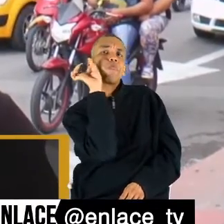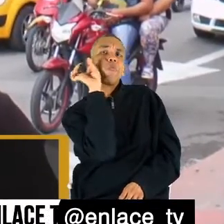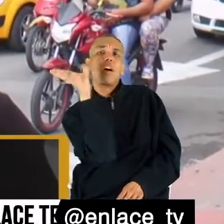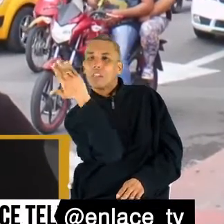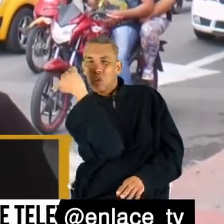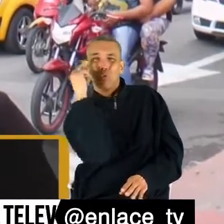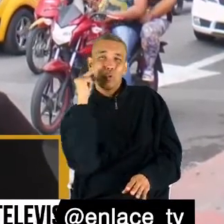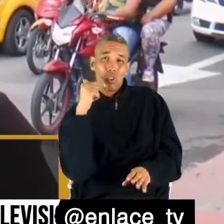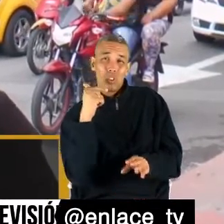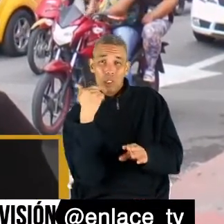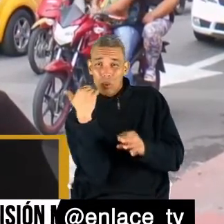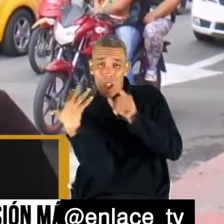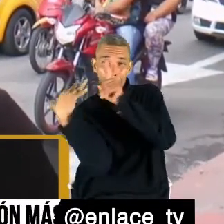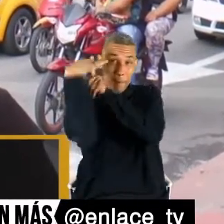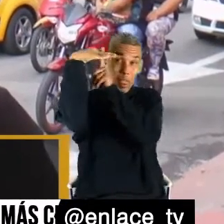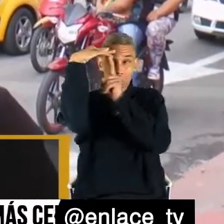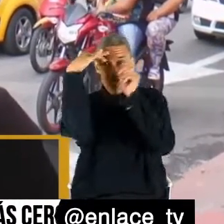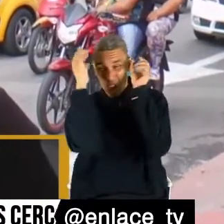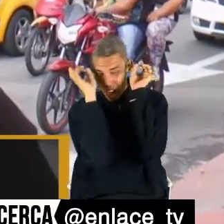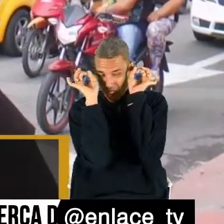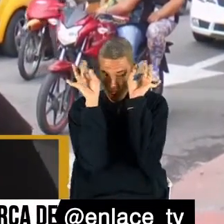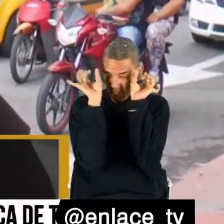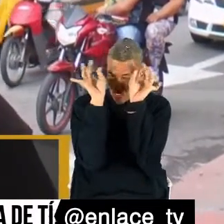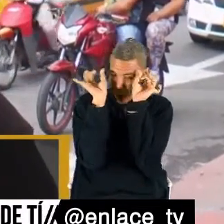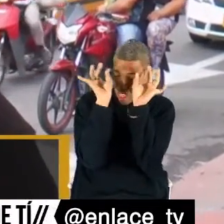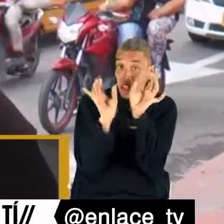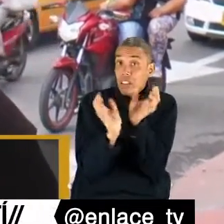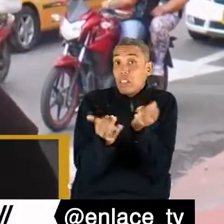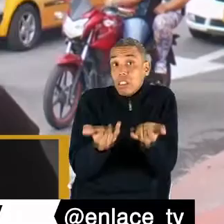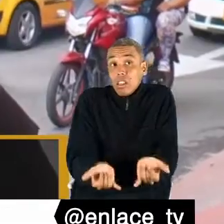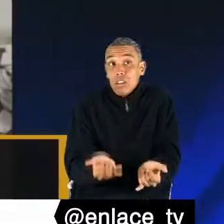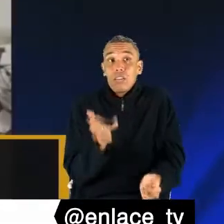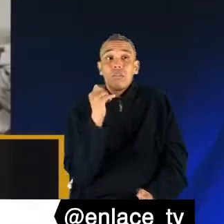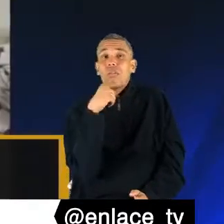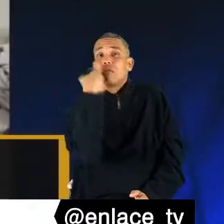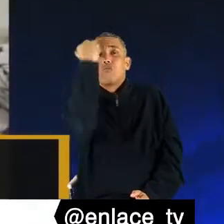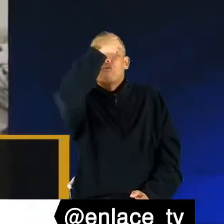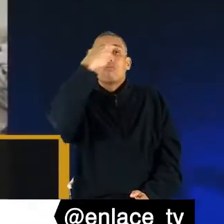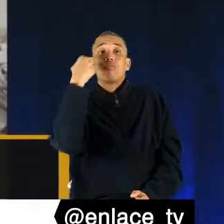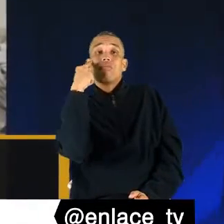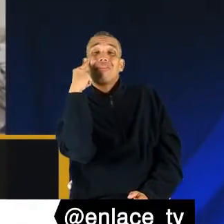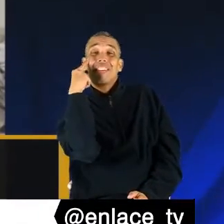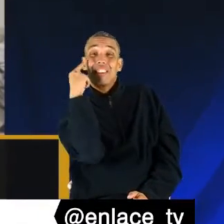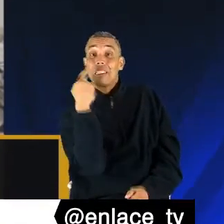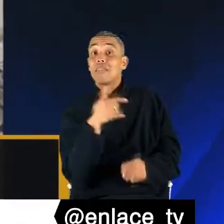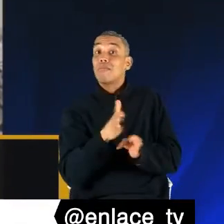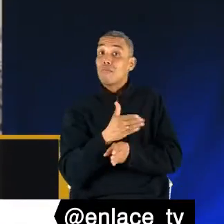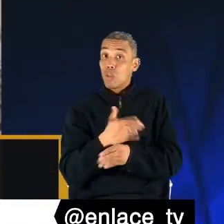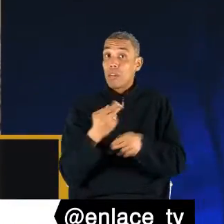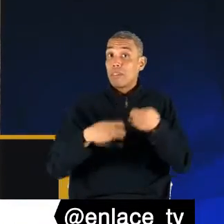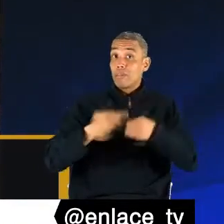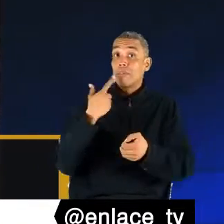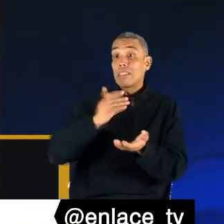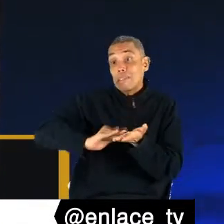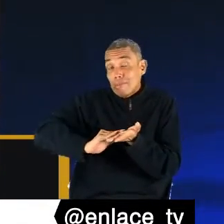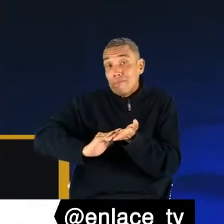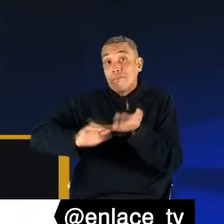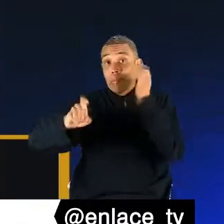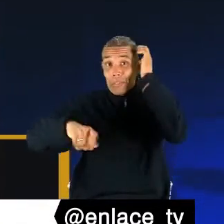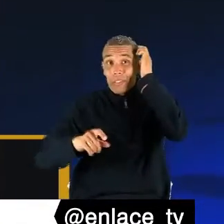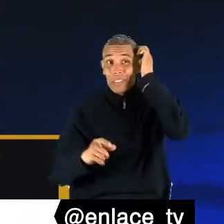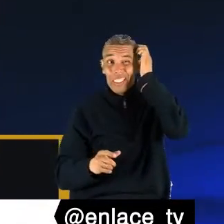él está grave aquí en la limpieza y ayuden. Desde hace varias semanas el paciente espera este traslado en